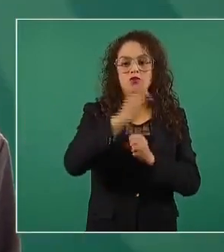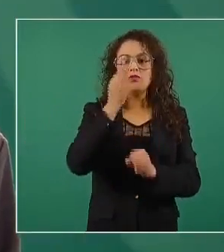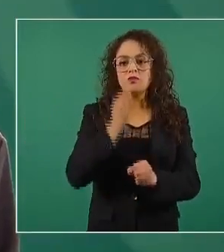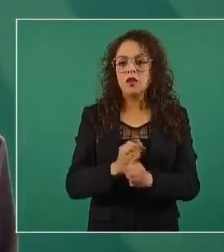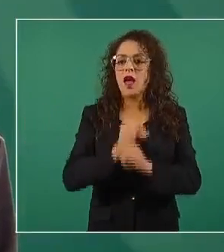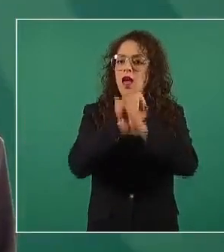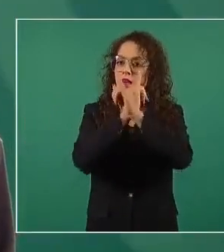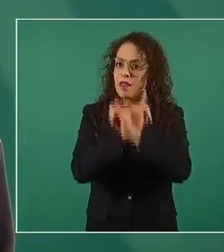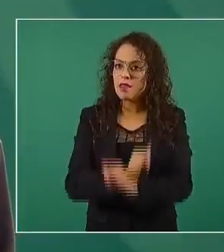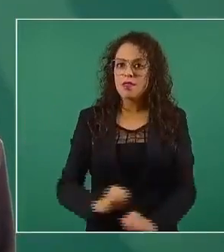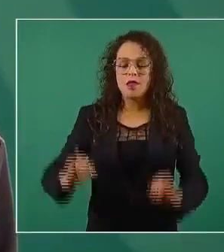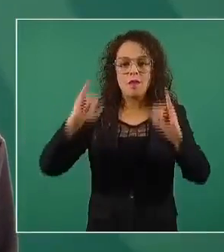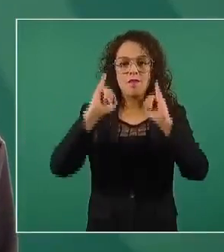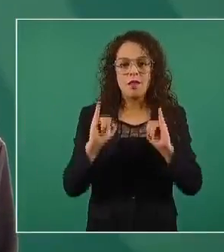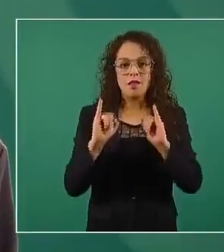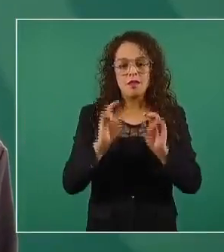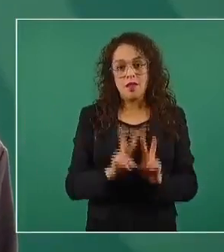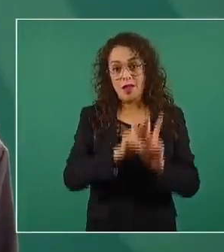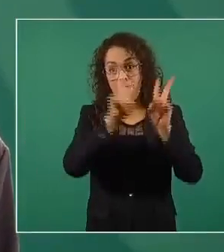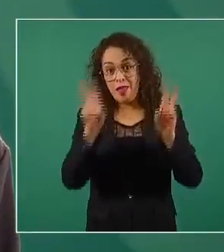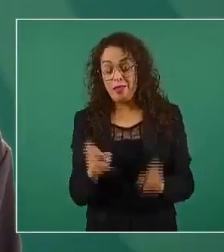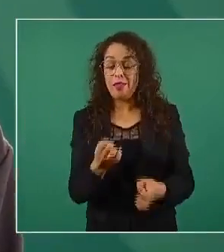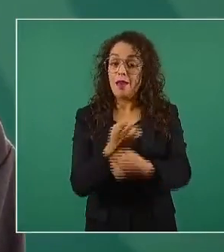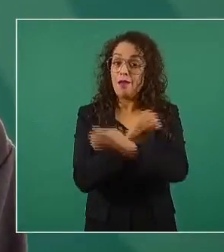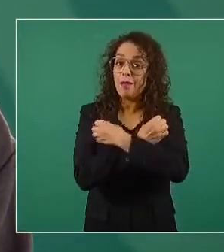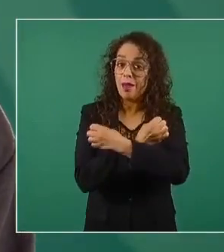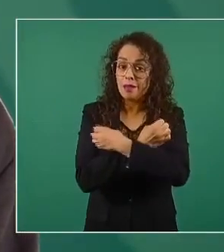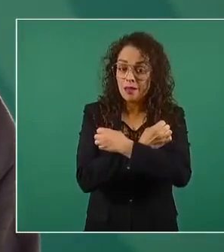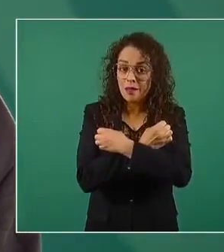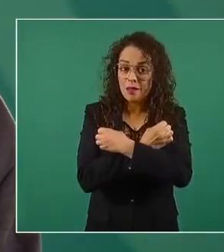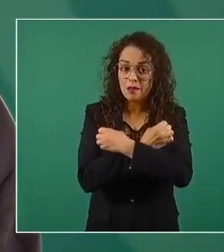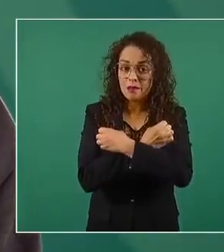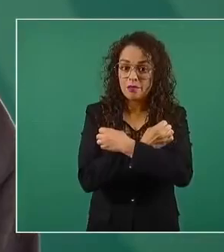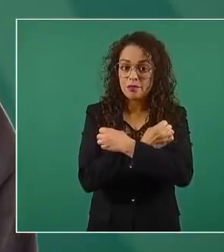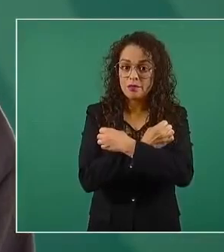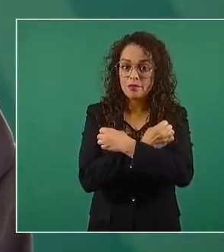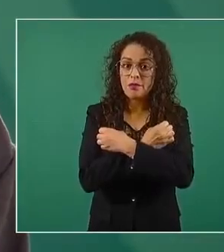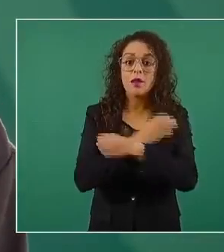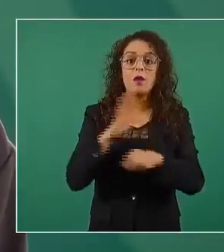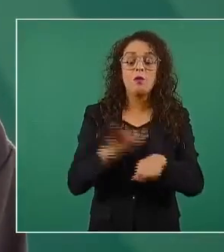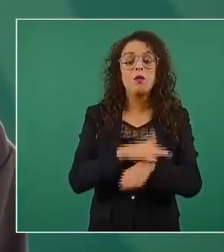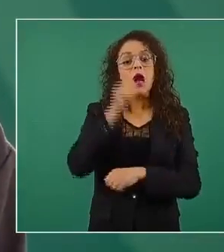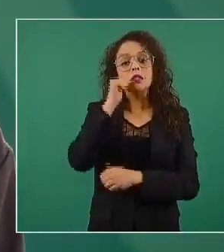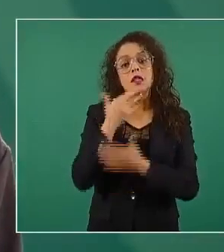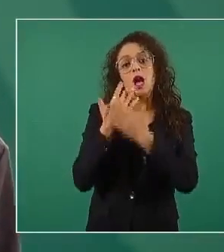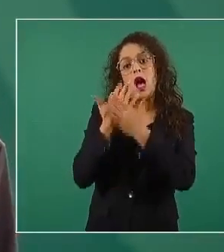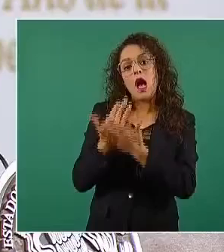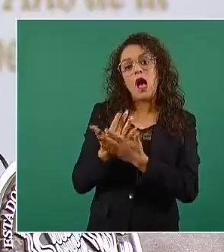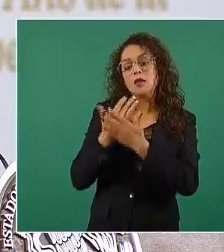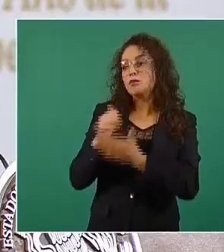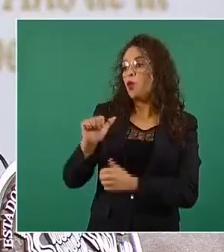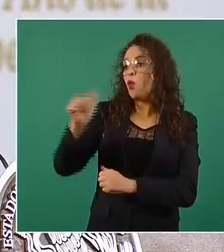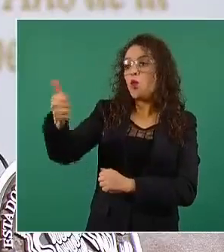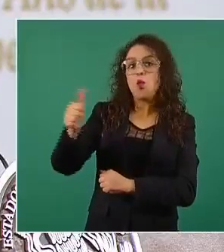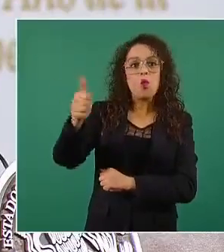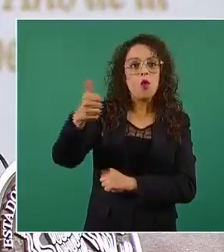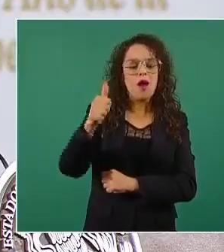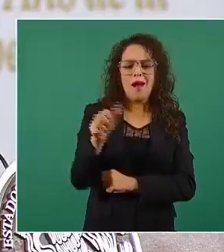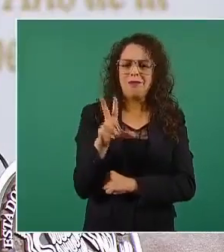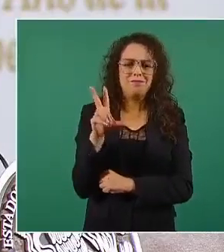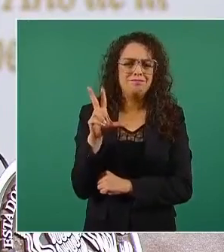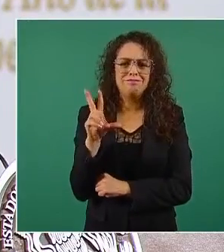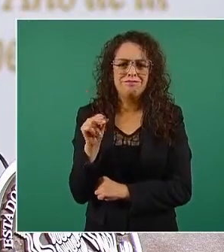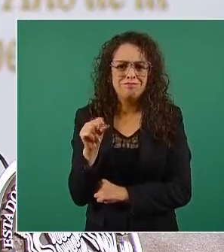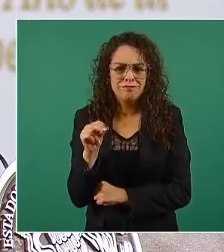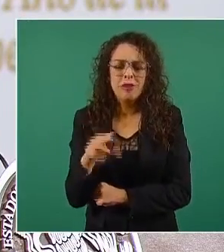autonomía educativa para que no dependan siempre del recurso externo, que haya mujeres, hombres